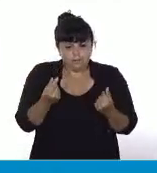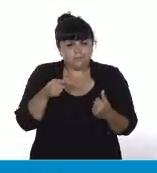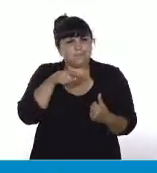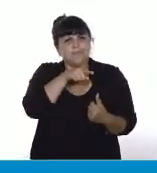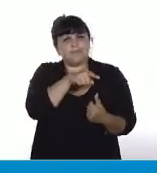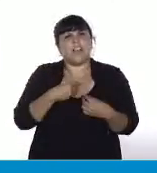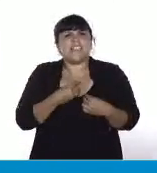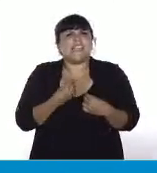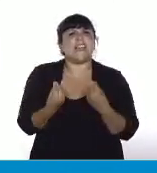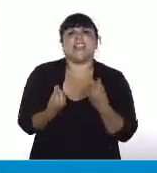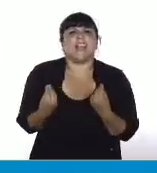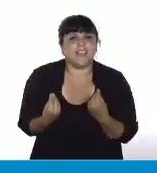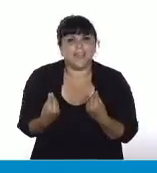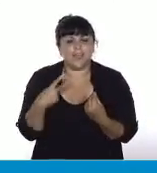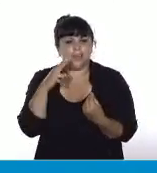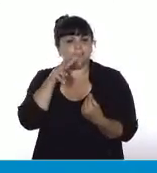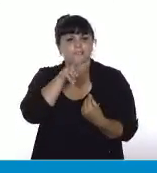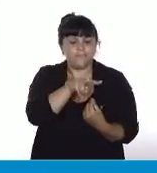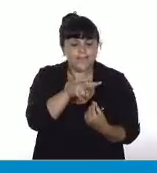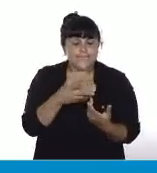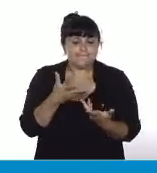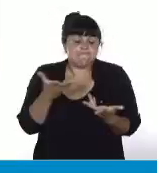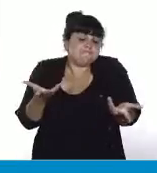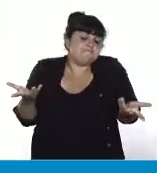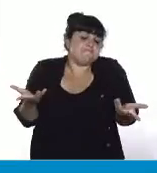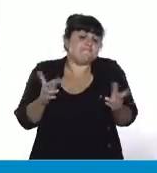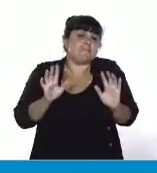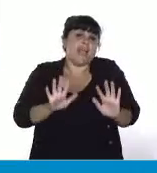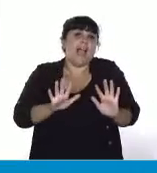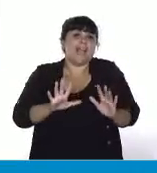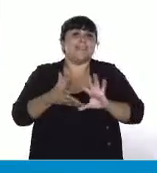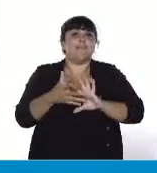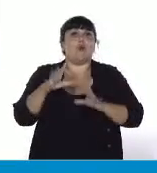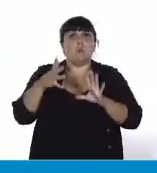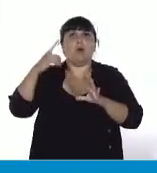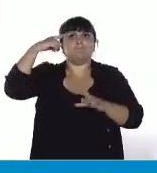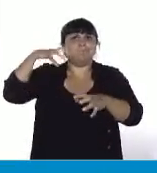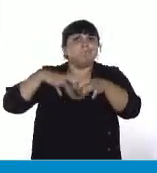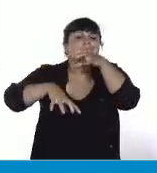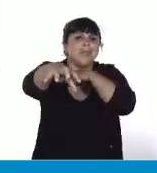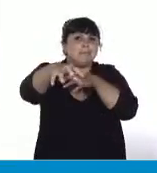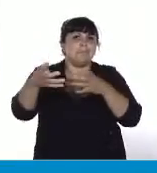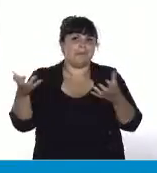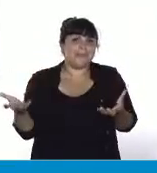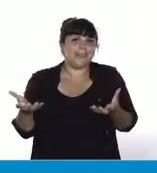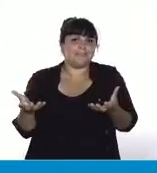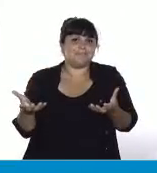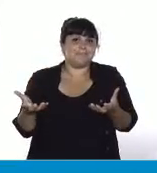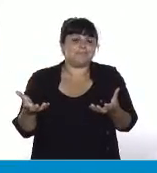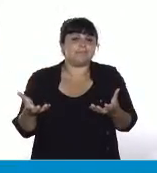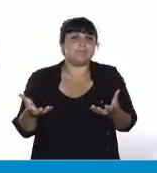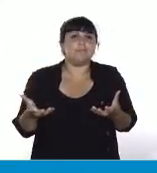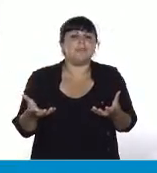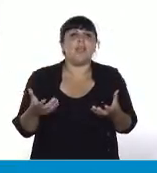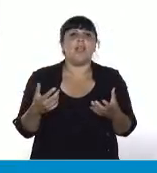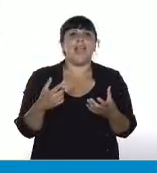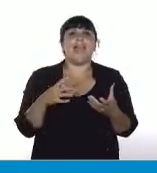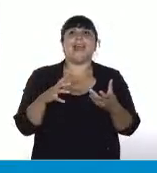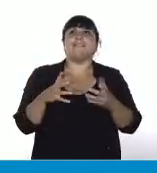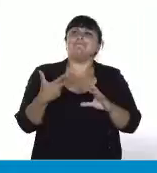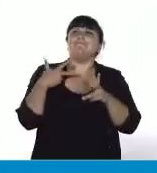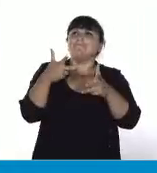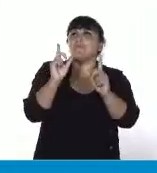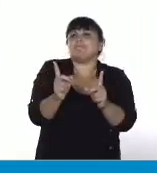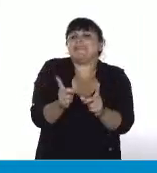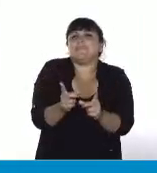que sienten, en fin, de ser un poco más empáticos. De lo que se trata, como decía, es de